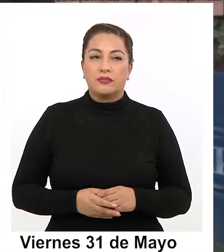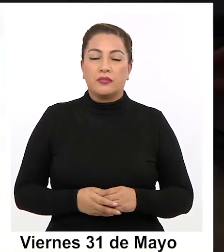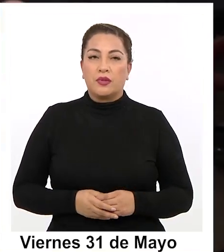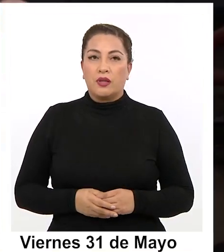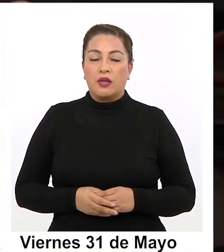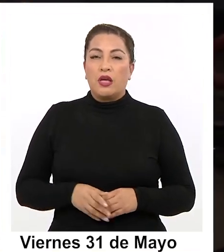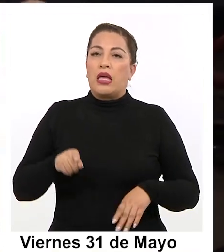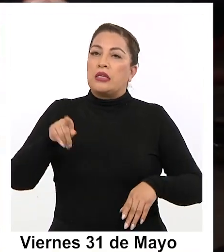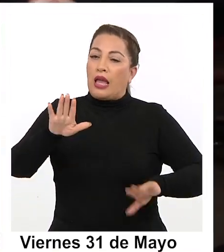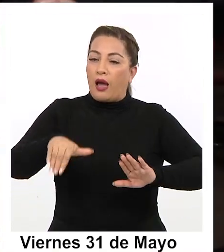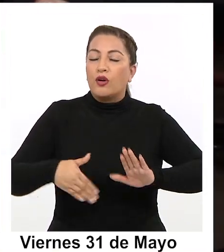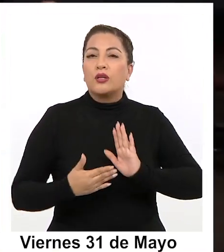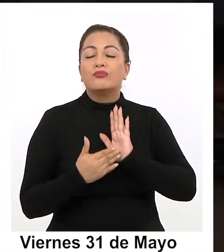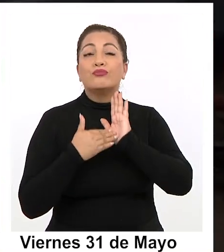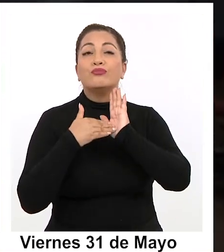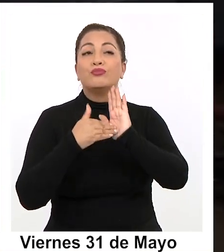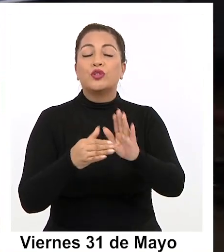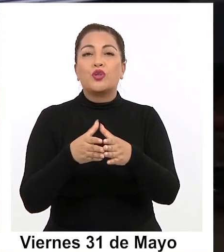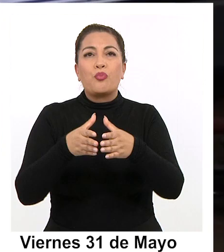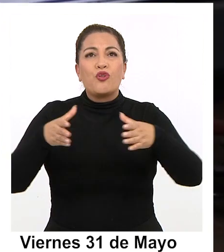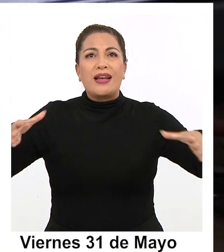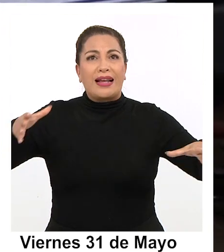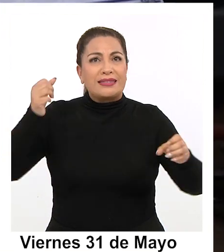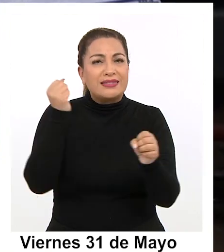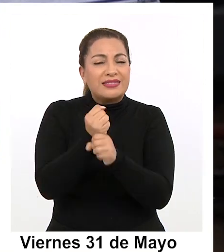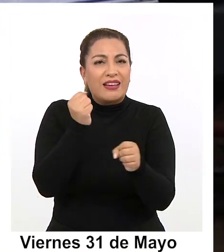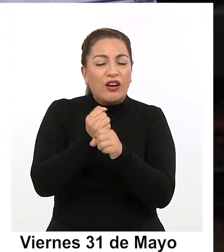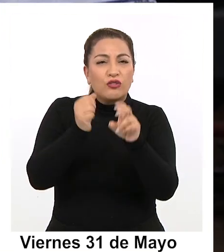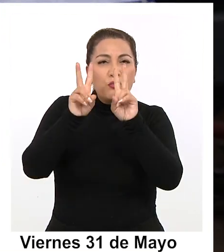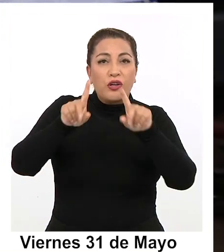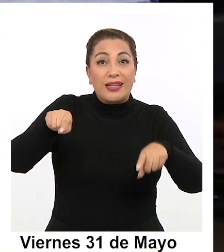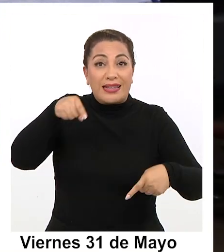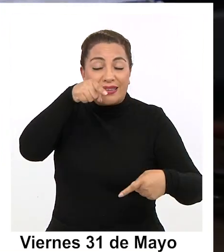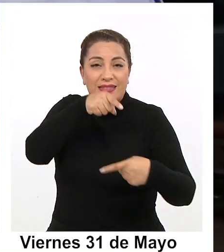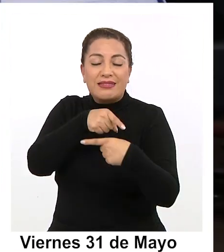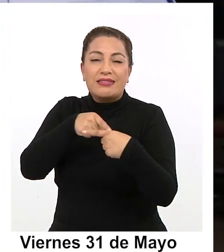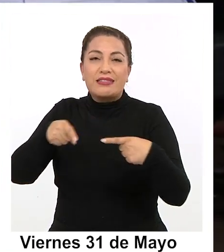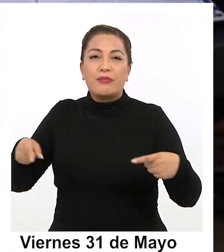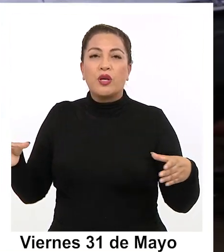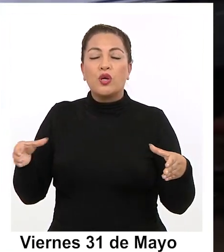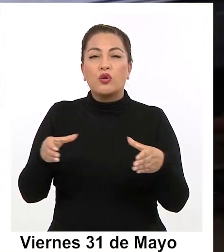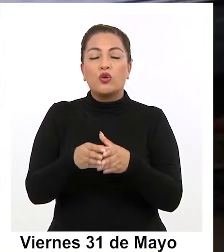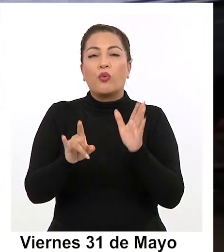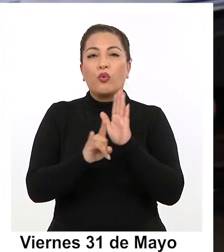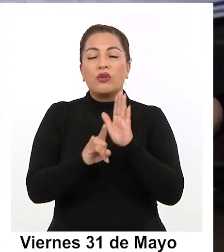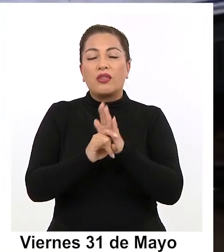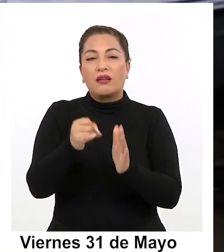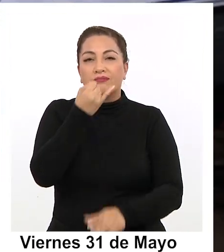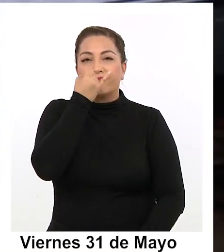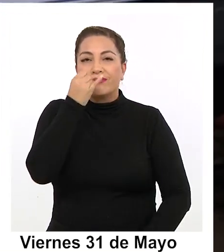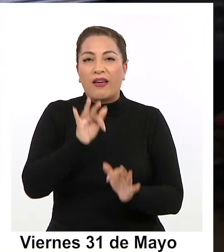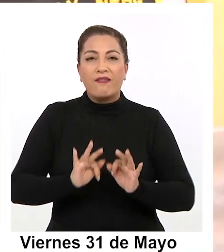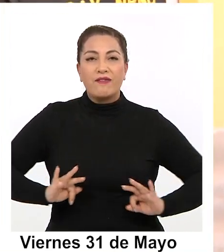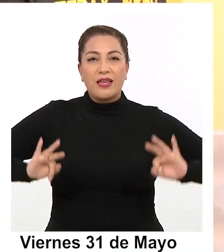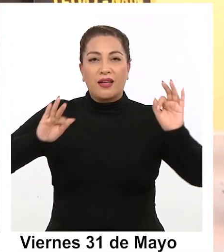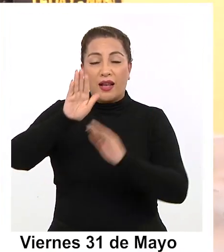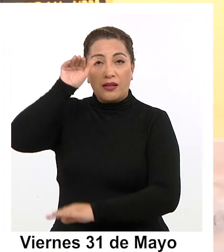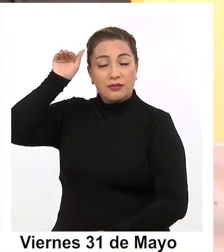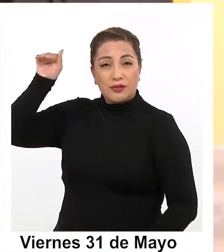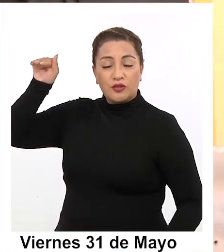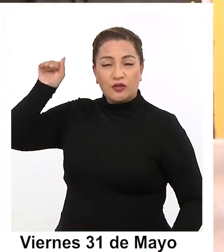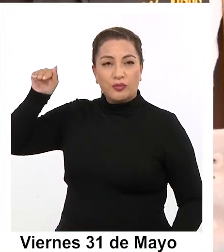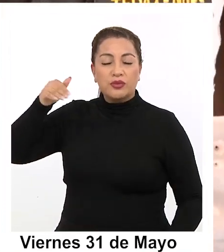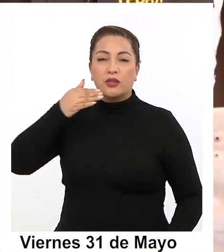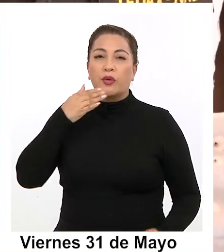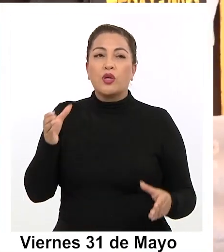Así quedó de manifiesto con el megaoperativo realizado esta semana por la unidad de drogas de la Fiscalía de alto hospicio